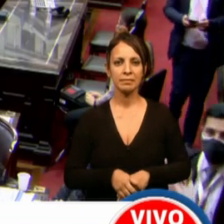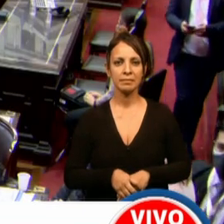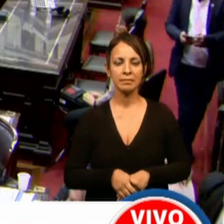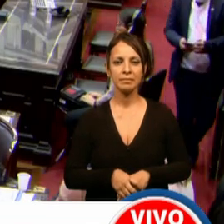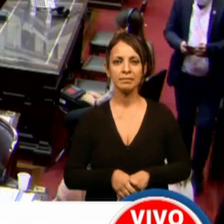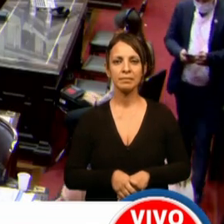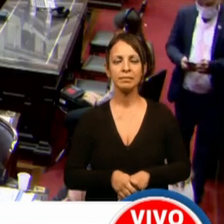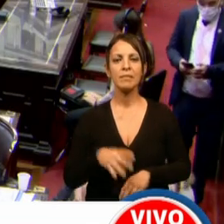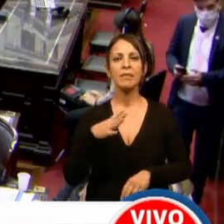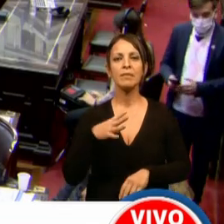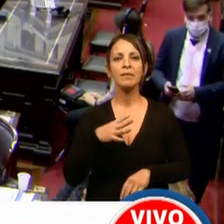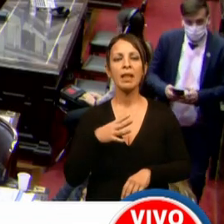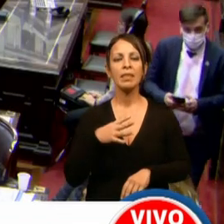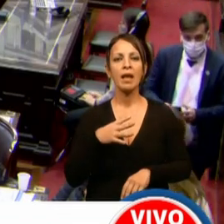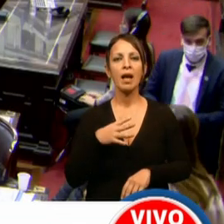queda una